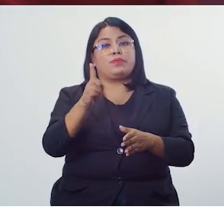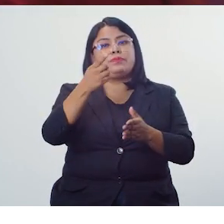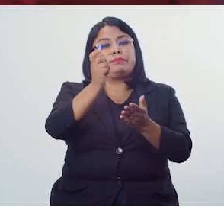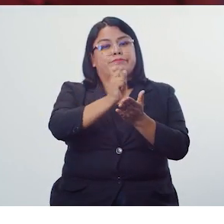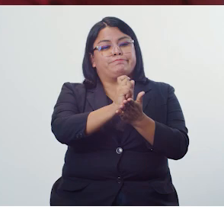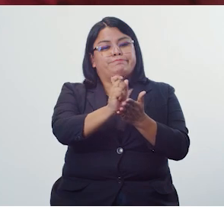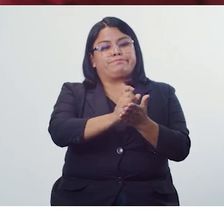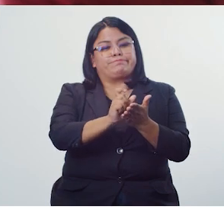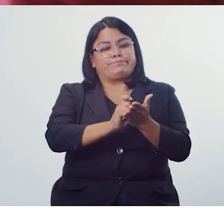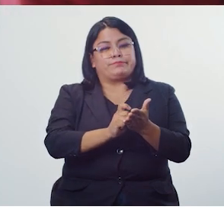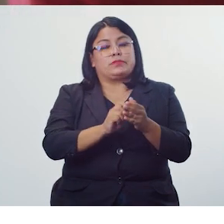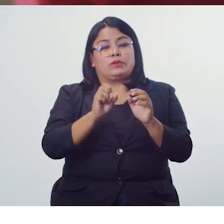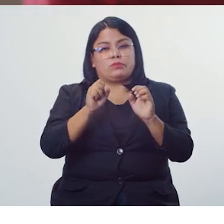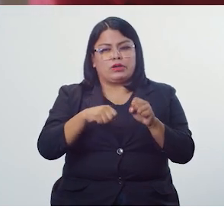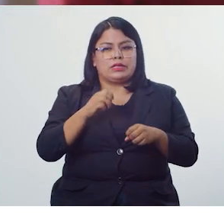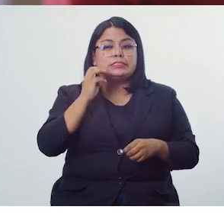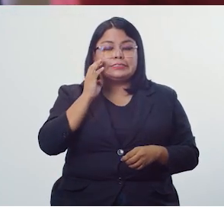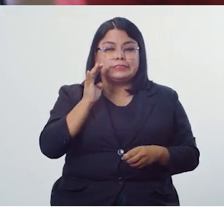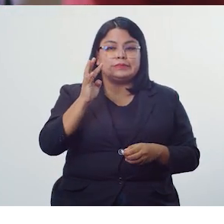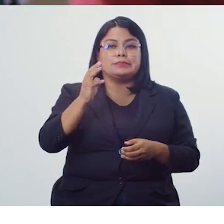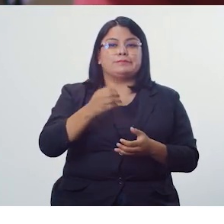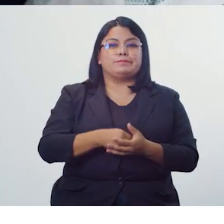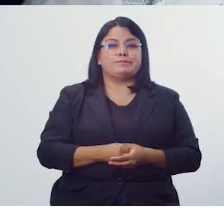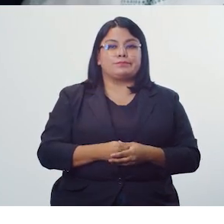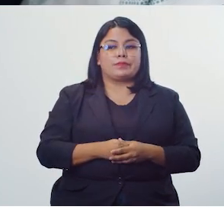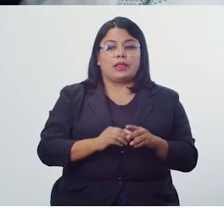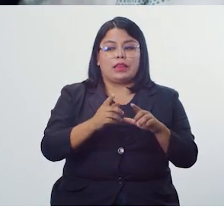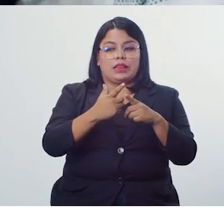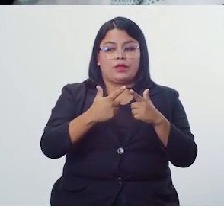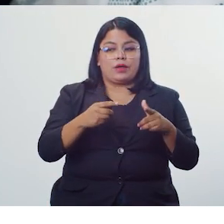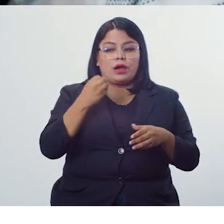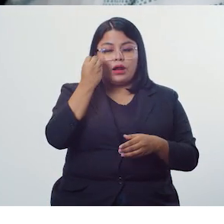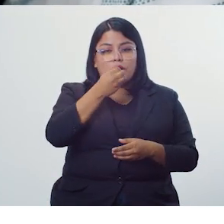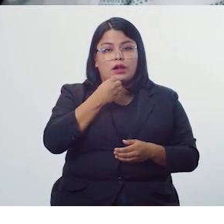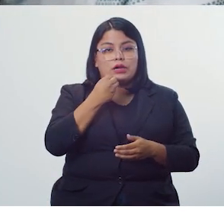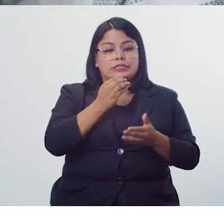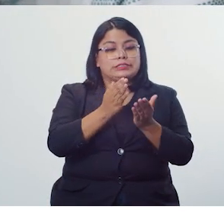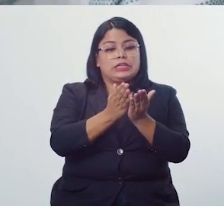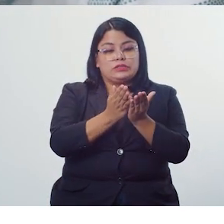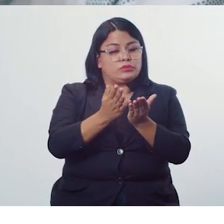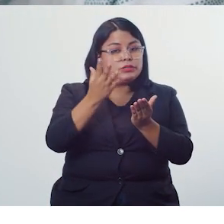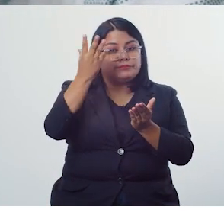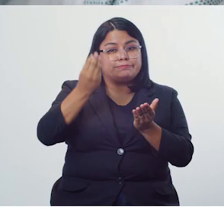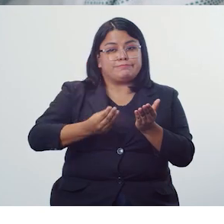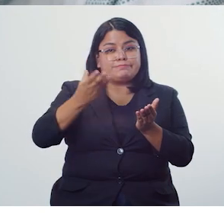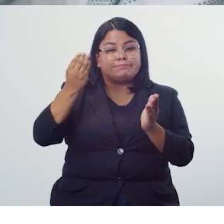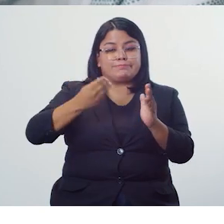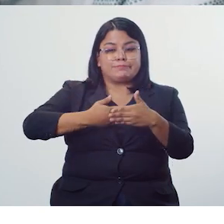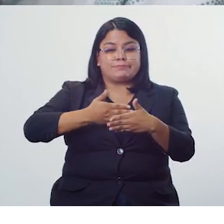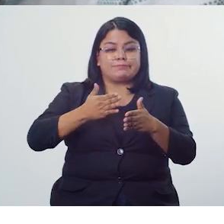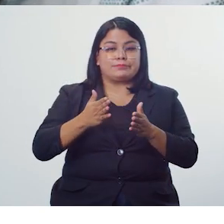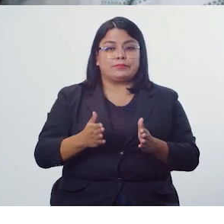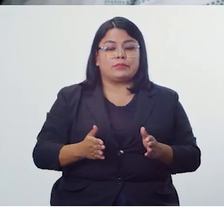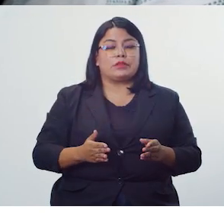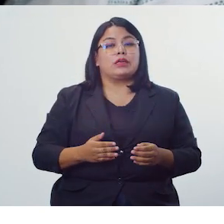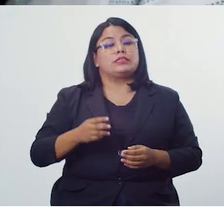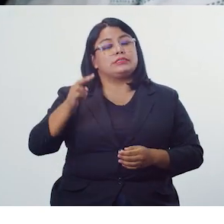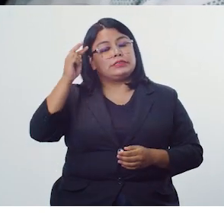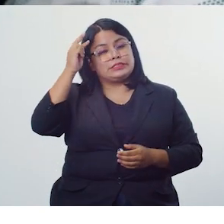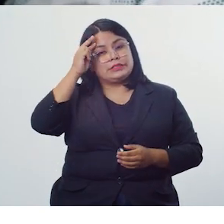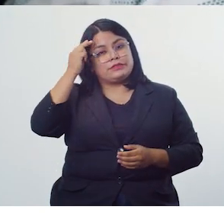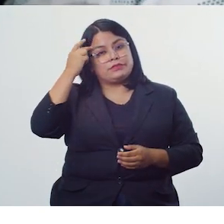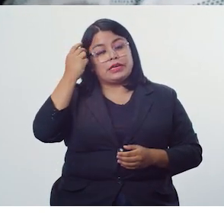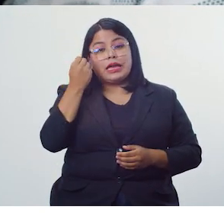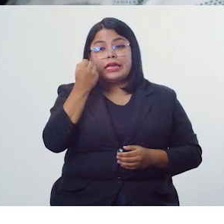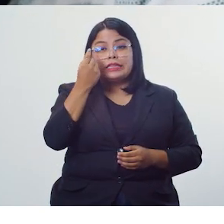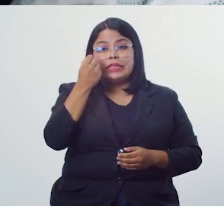primeros garabatos hacia la escritura creativa. El lenguaje oral y la lectura diaria en el aula. Hace referencia